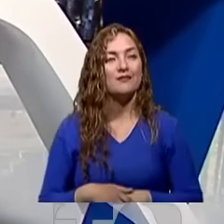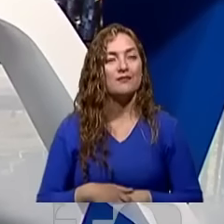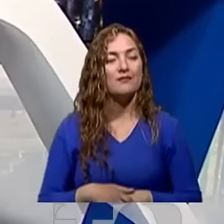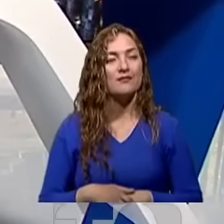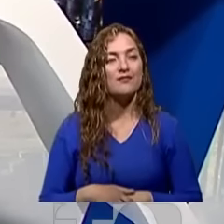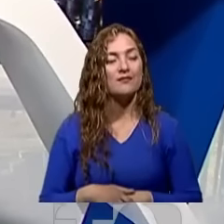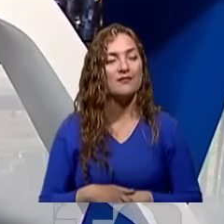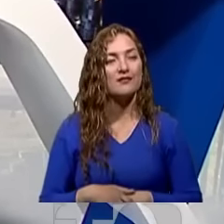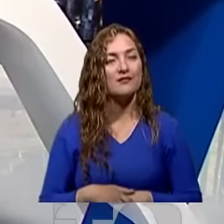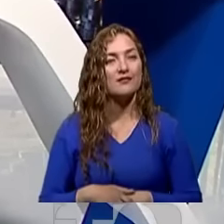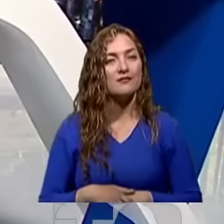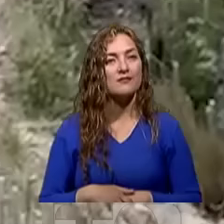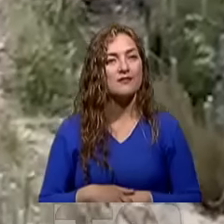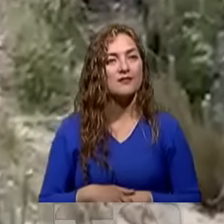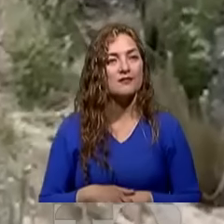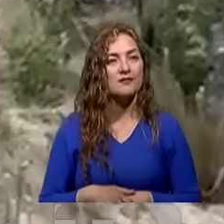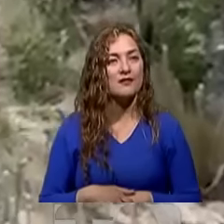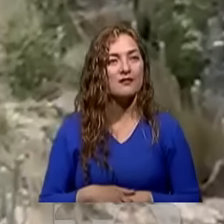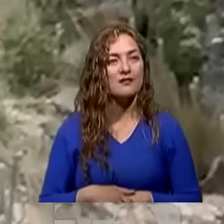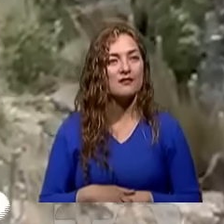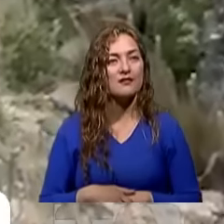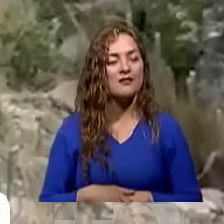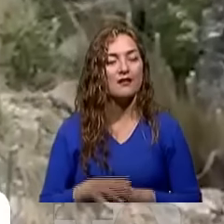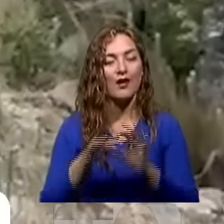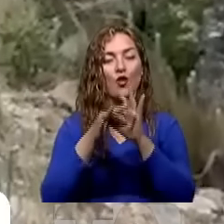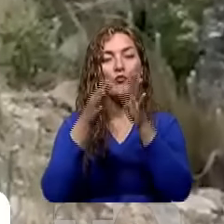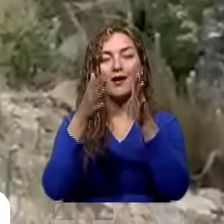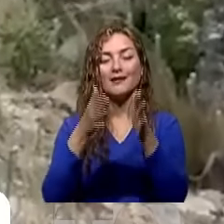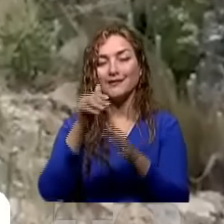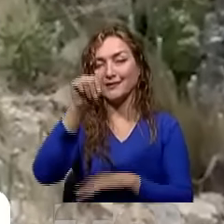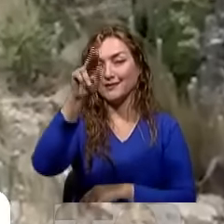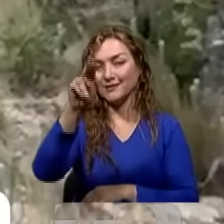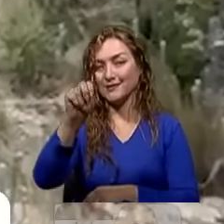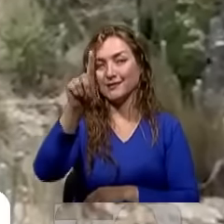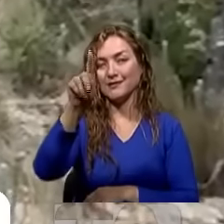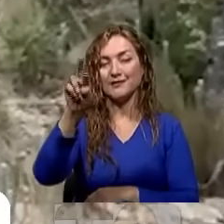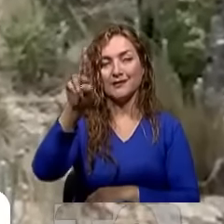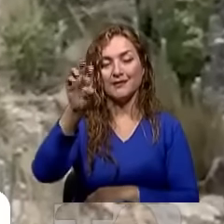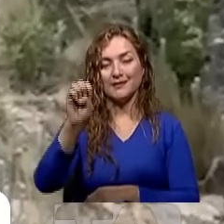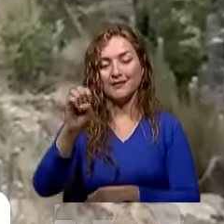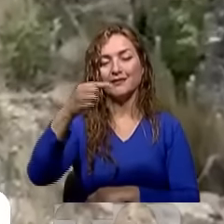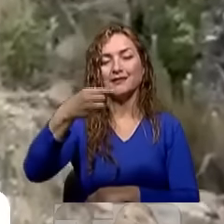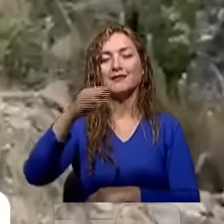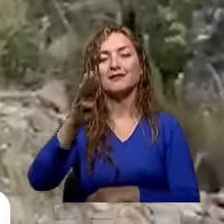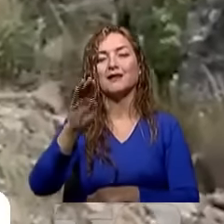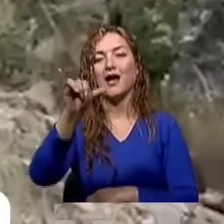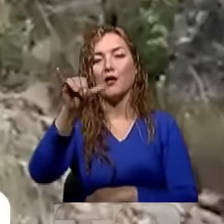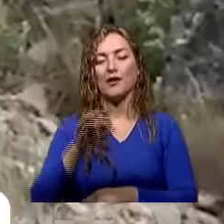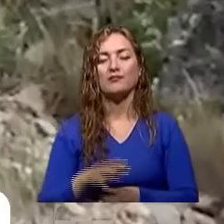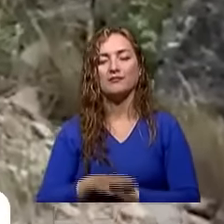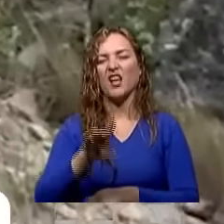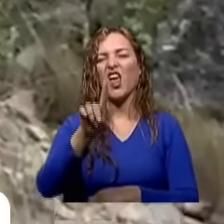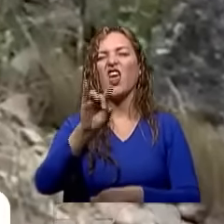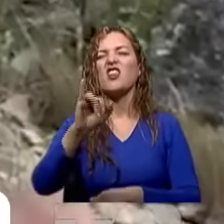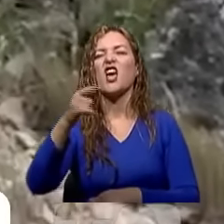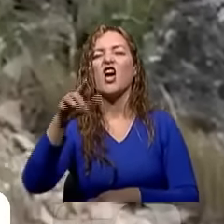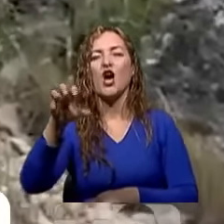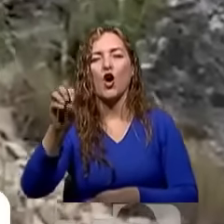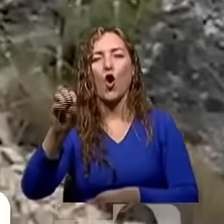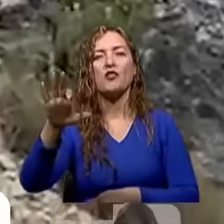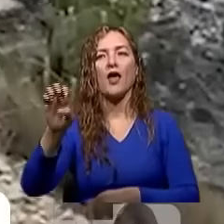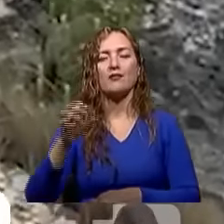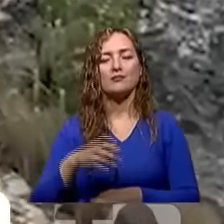Por favor, ¿podemos escucharlo? Adelante. Compañeras, André, hola Gaby, Diegote, antes